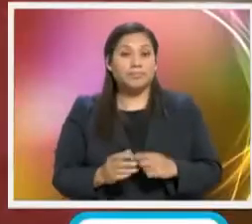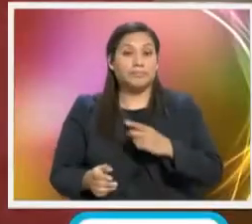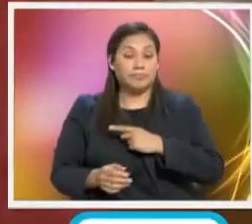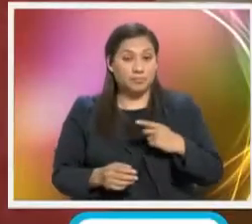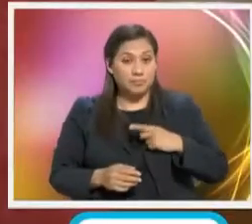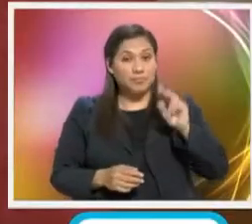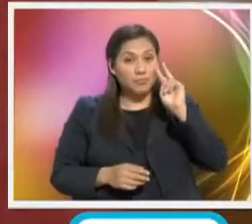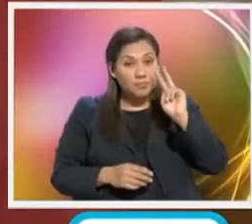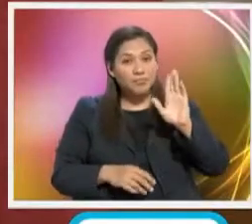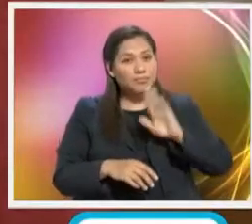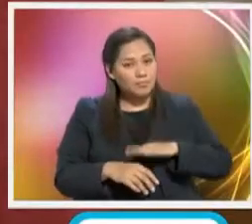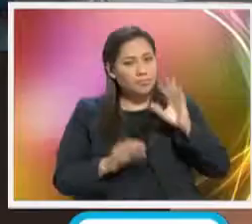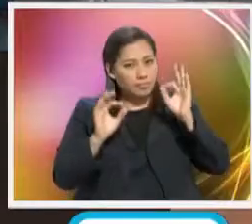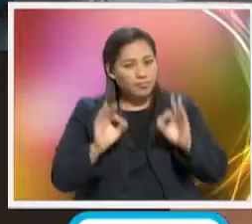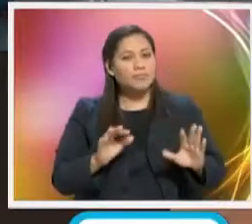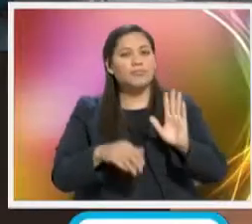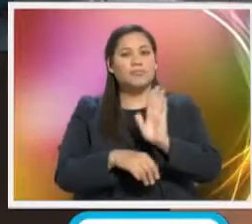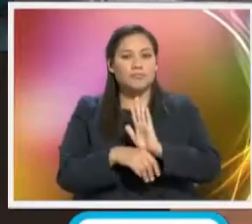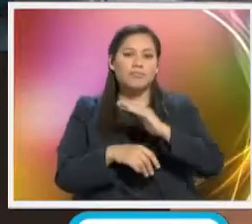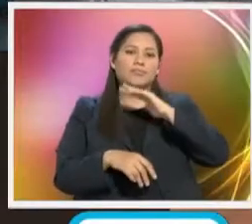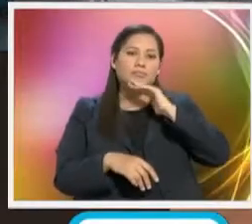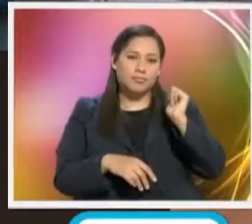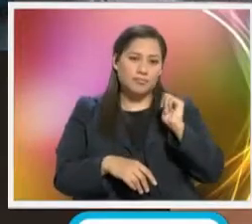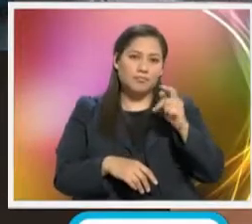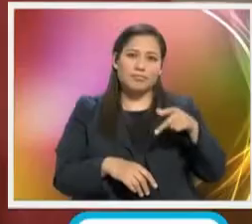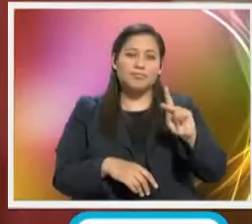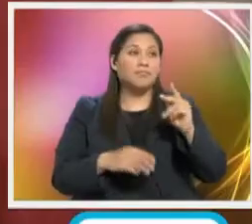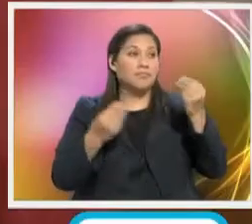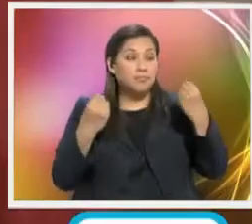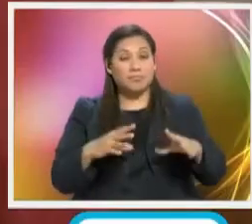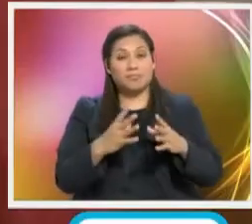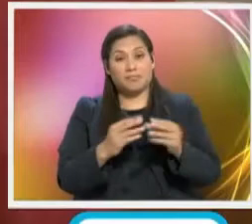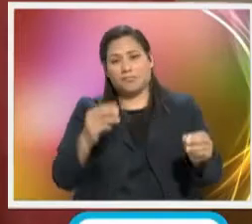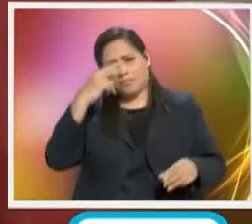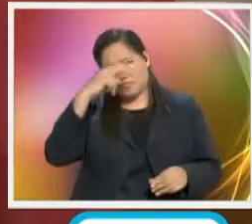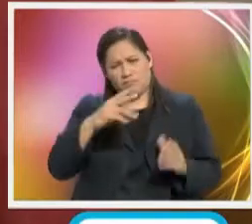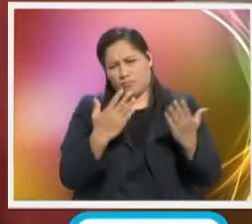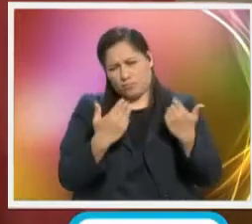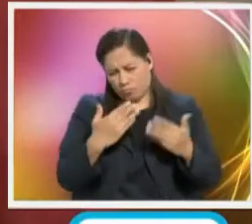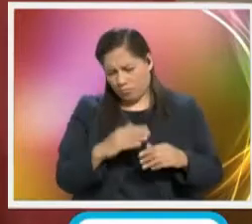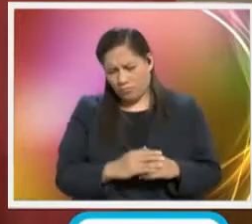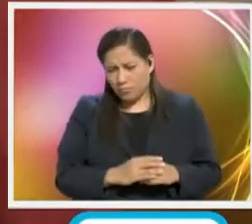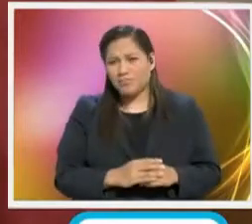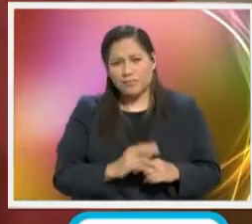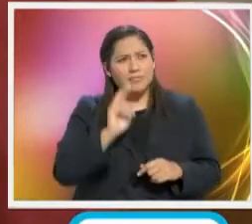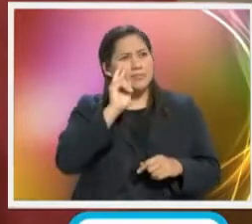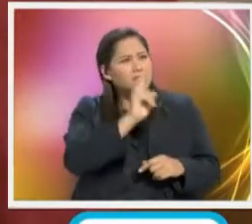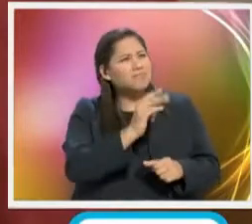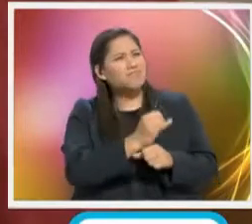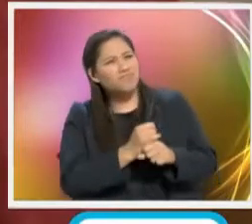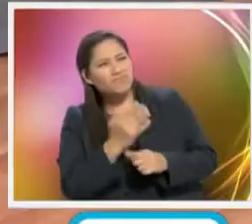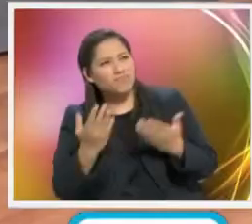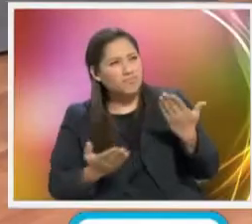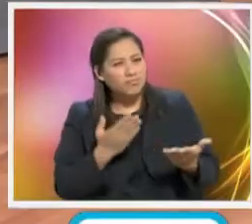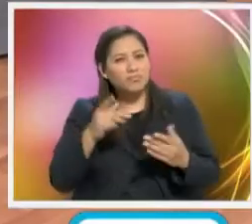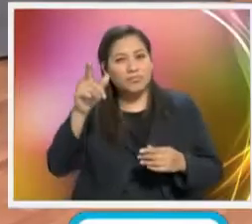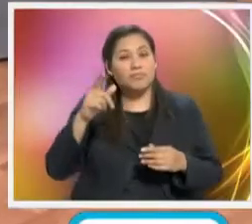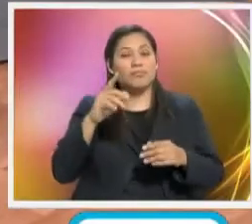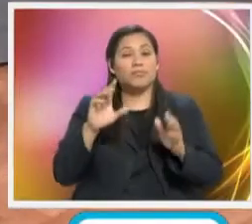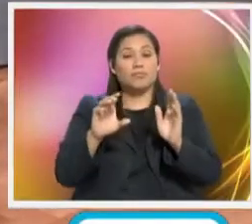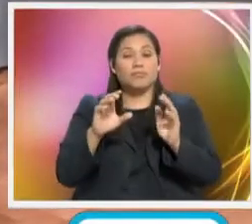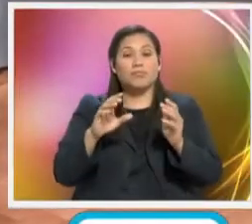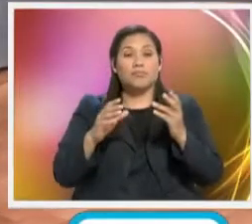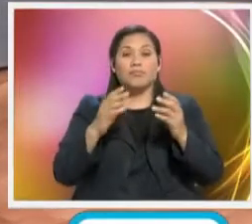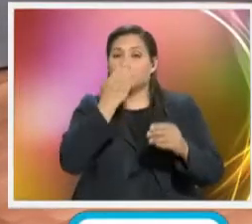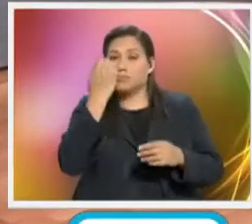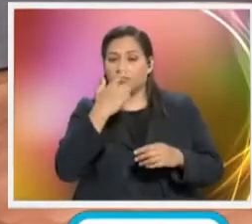ver más cine alemán, la verdad, pero digamos que no está perdido en México. Se ve, se estudia, el Instituto Goethe tiene